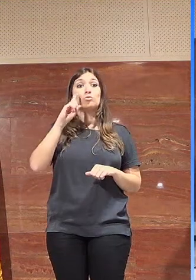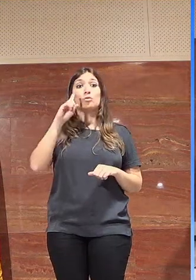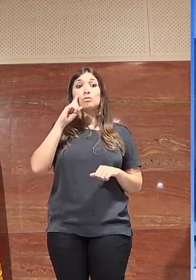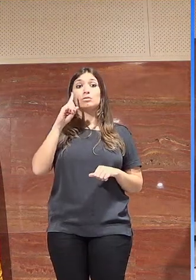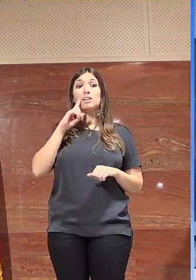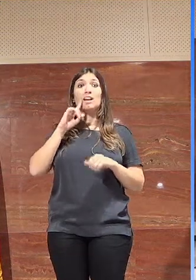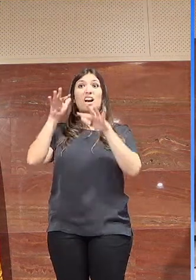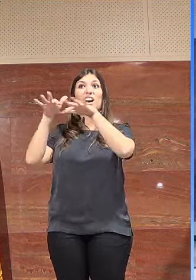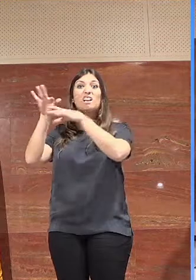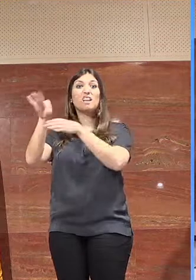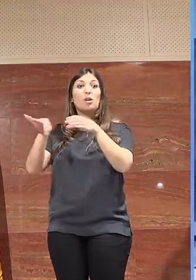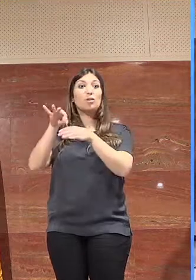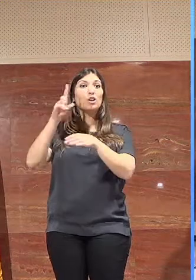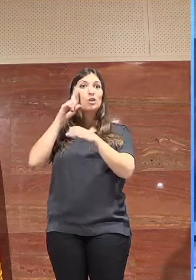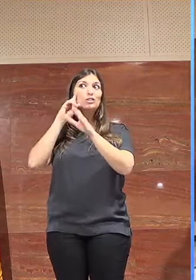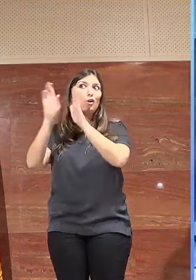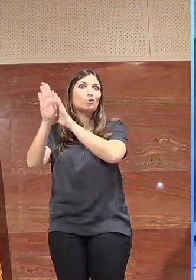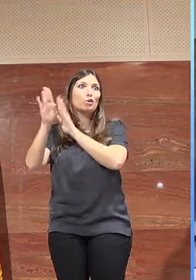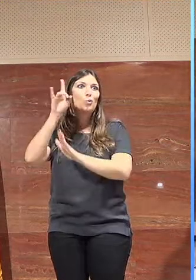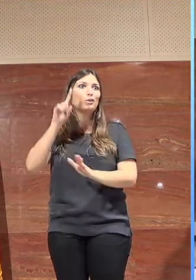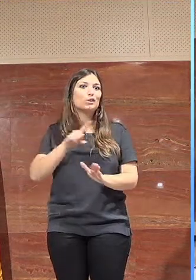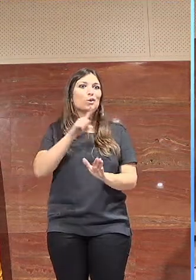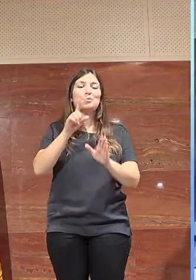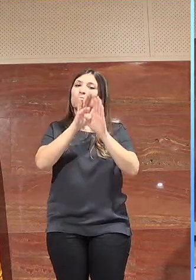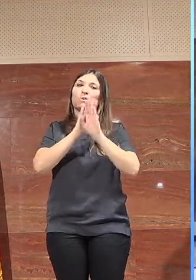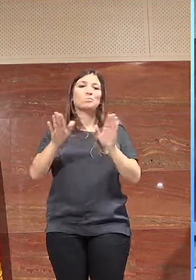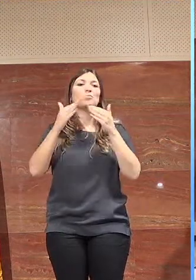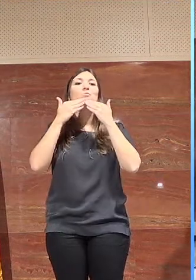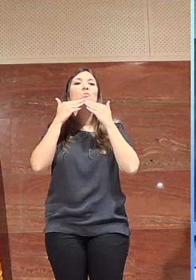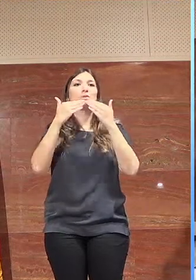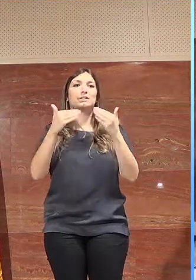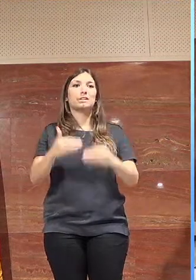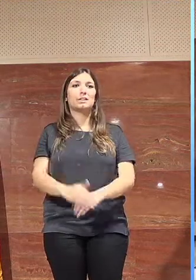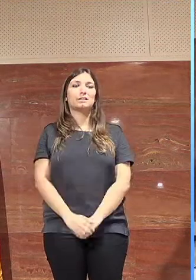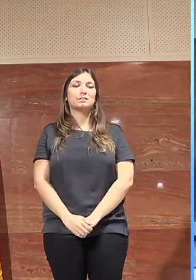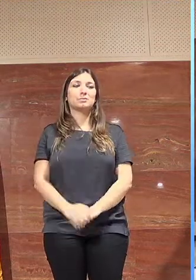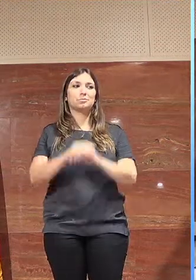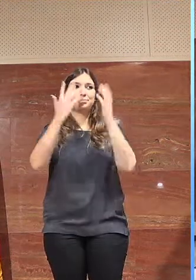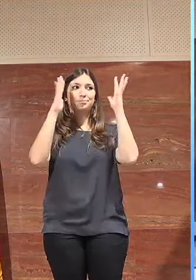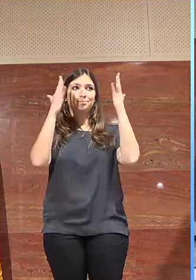café ahí, no sé si sigue estando o no. Sí. Vale, pues nada, muchas gracias.